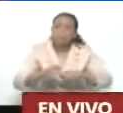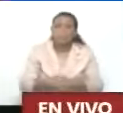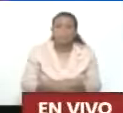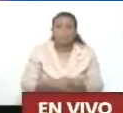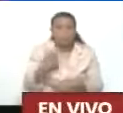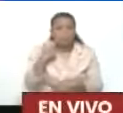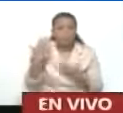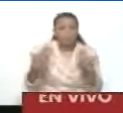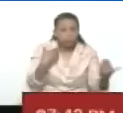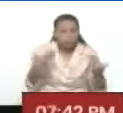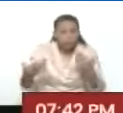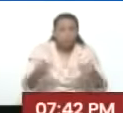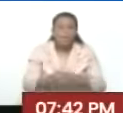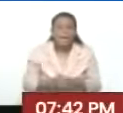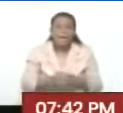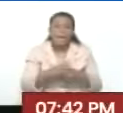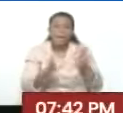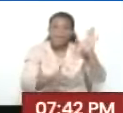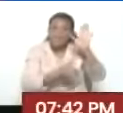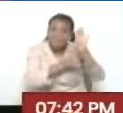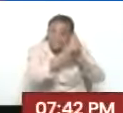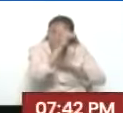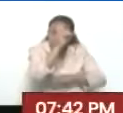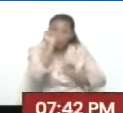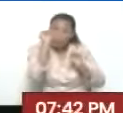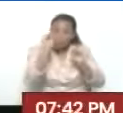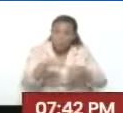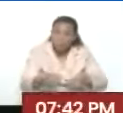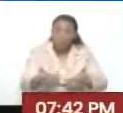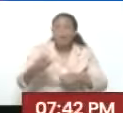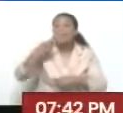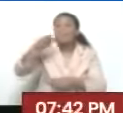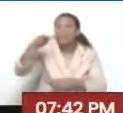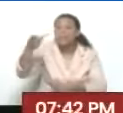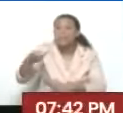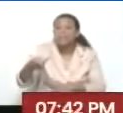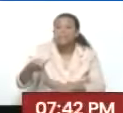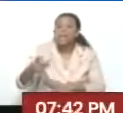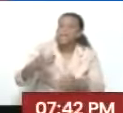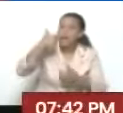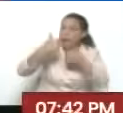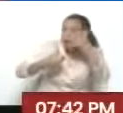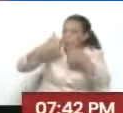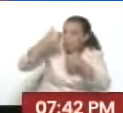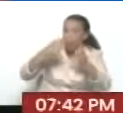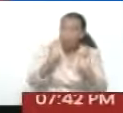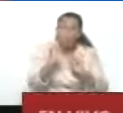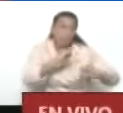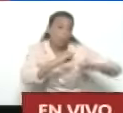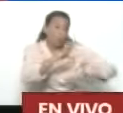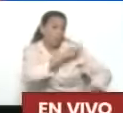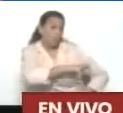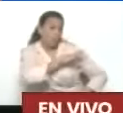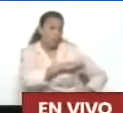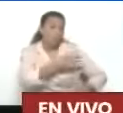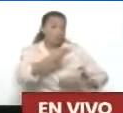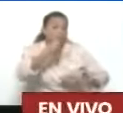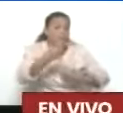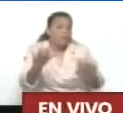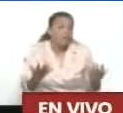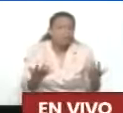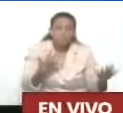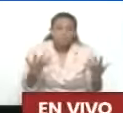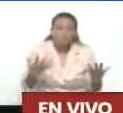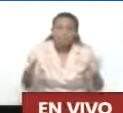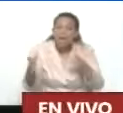armónico entre el desarrollo de fuerzas políticas, llámese partidos o movimientos políticos, que